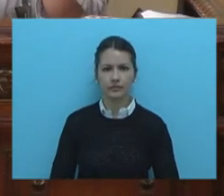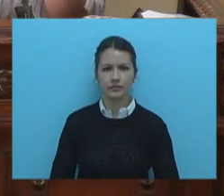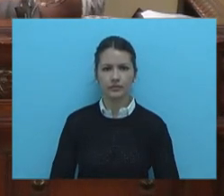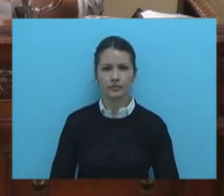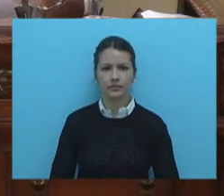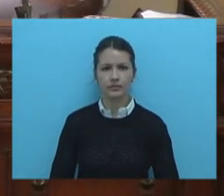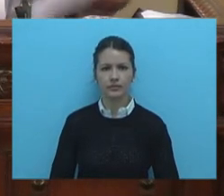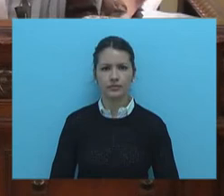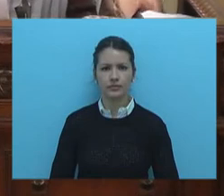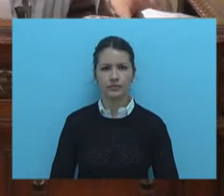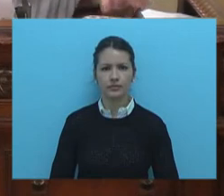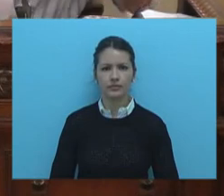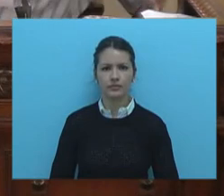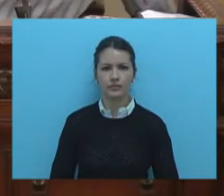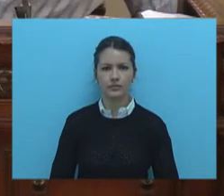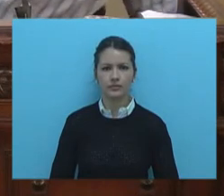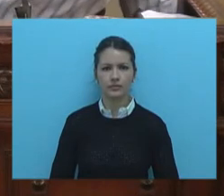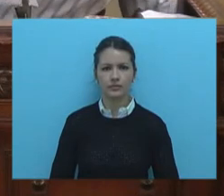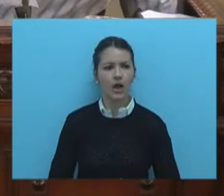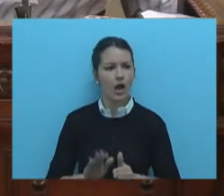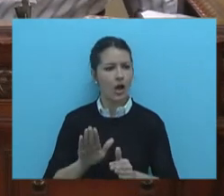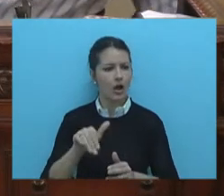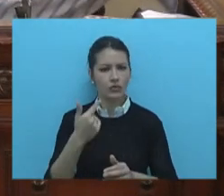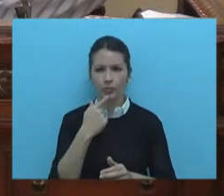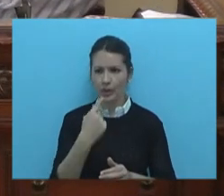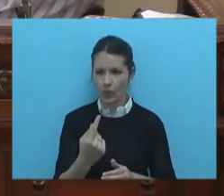Bueno, ningún diputado va a hacer uso de la palabra.